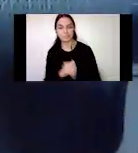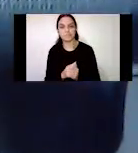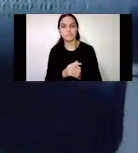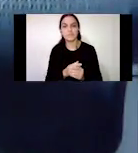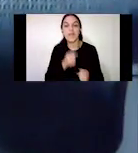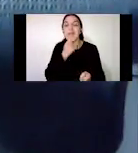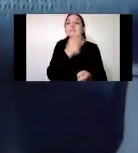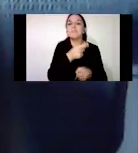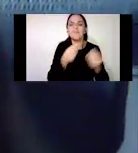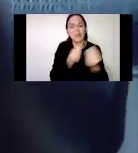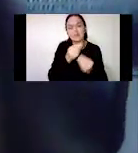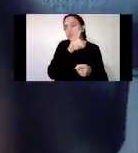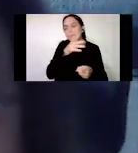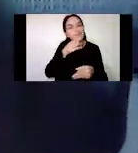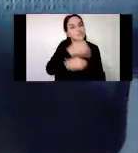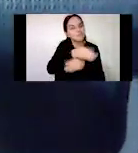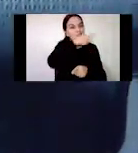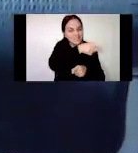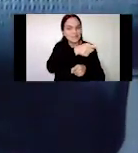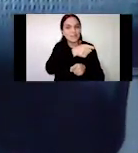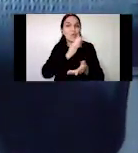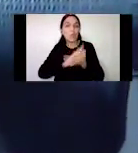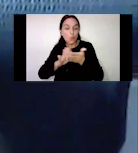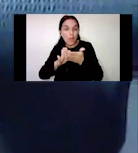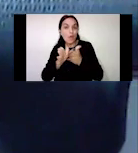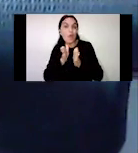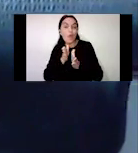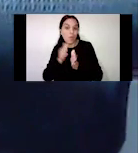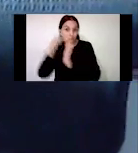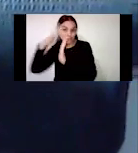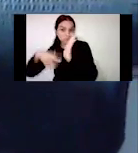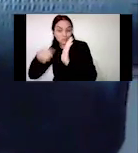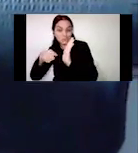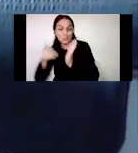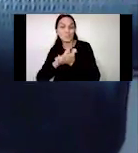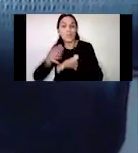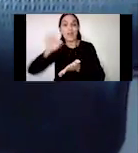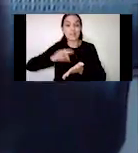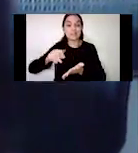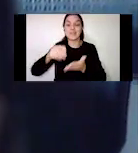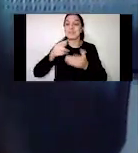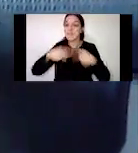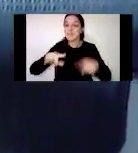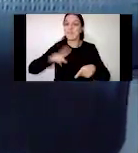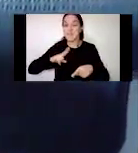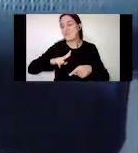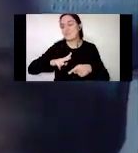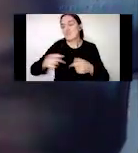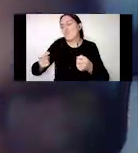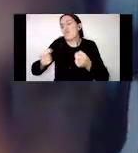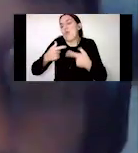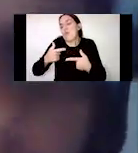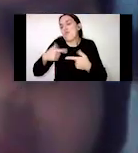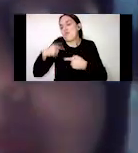por ganancia simplificado. El nuevo aplicativo es ganancias y bienes, ganancias tradicional, digamos, y